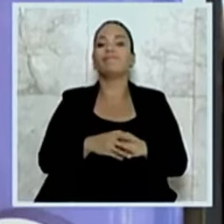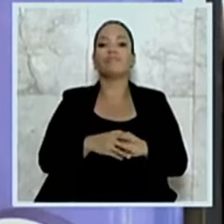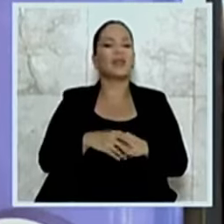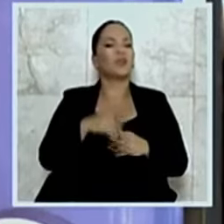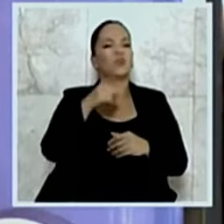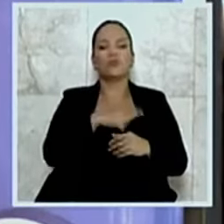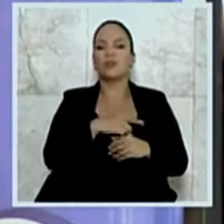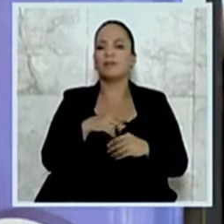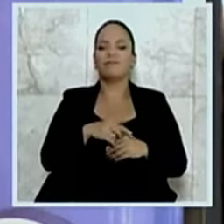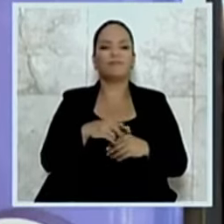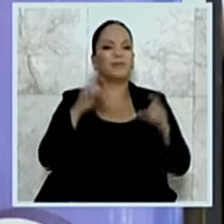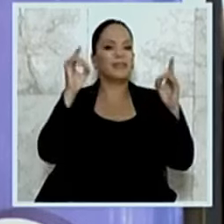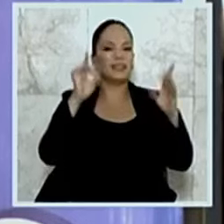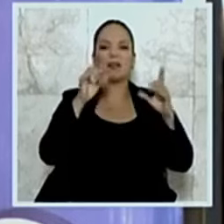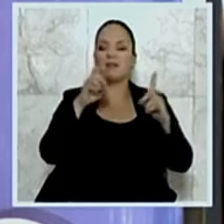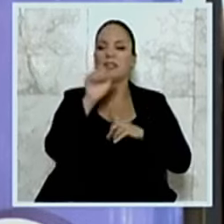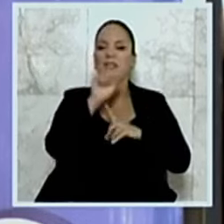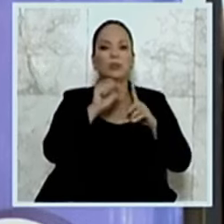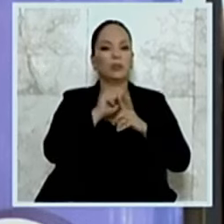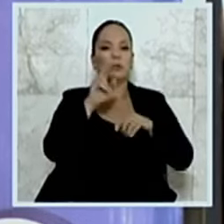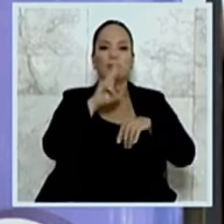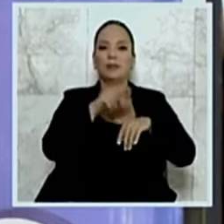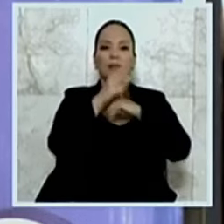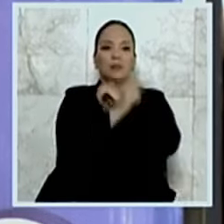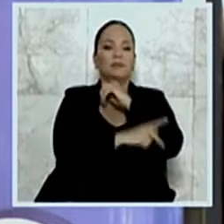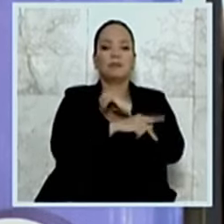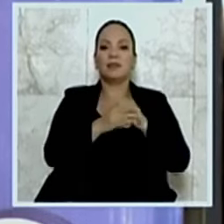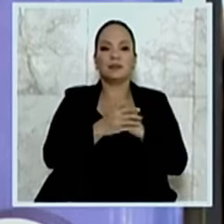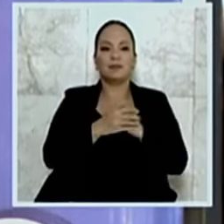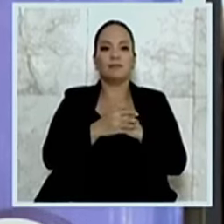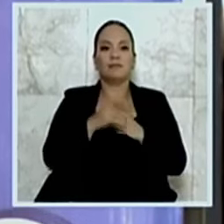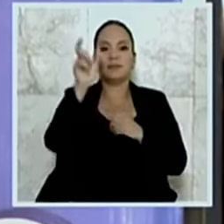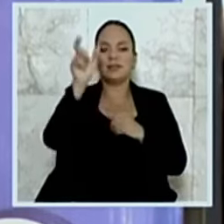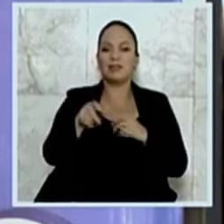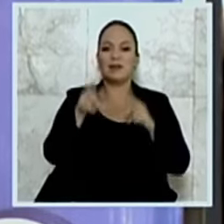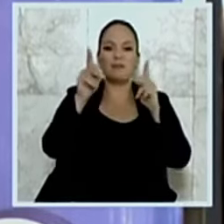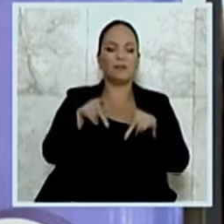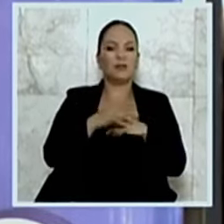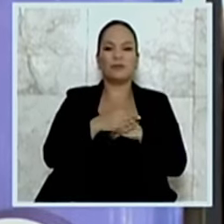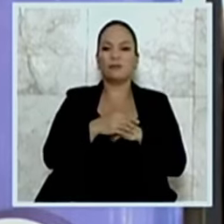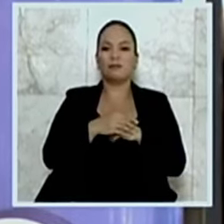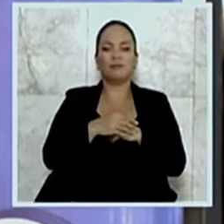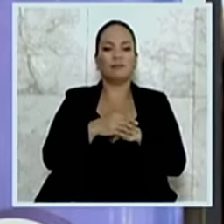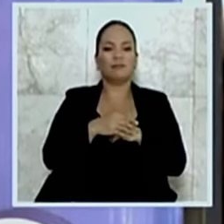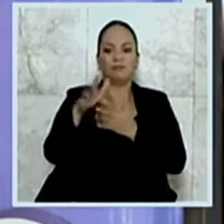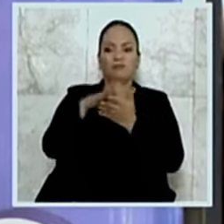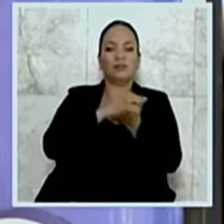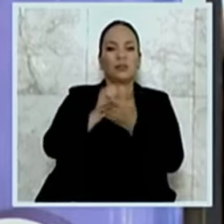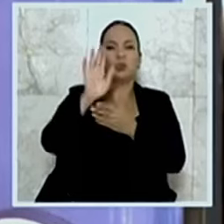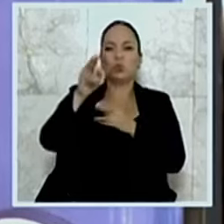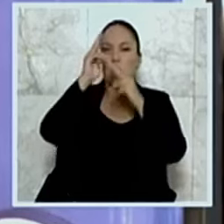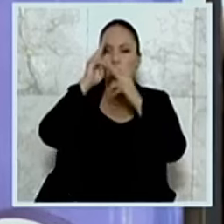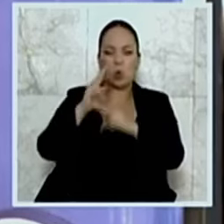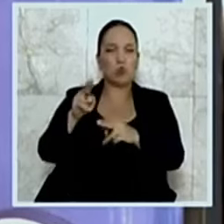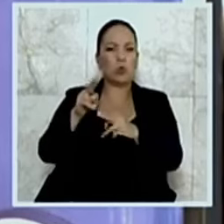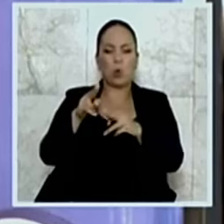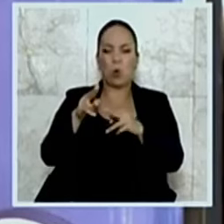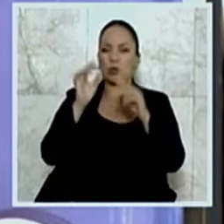en Alemania, no sé si nos puede dar su opinión sobre este tema, por favor. Sí, es una desgracia